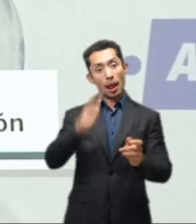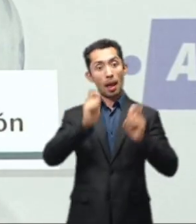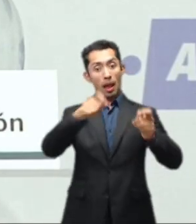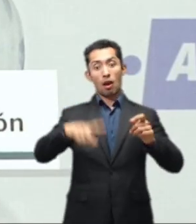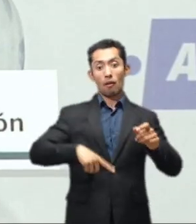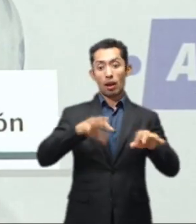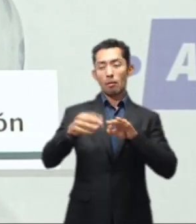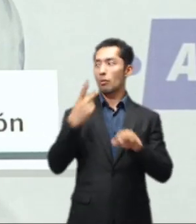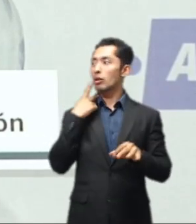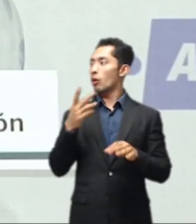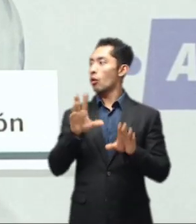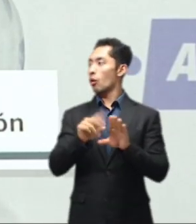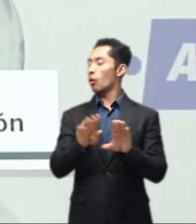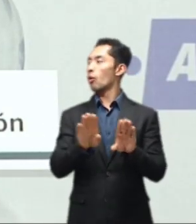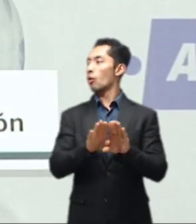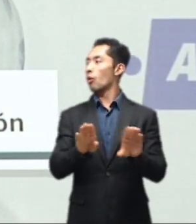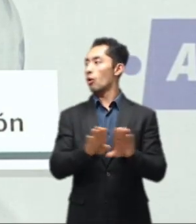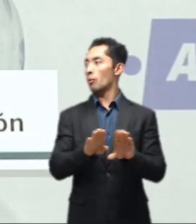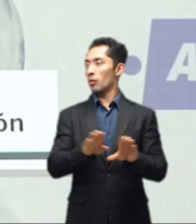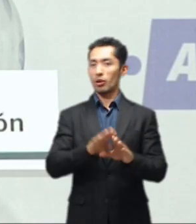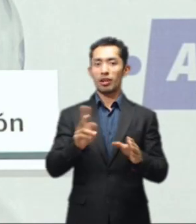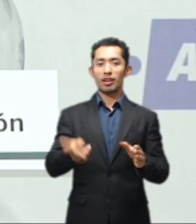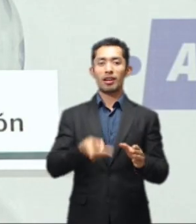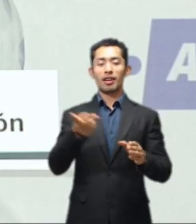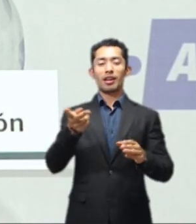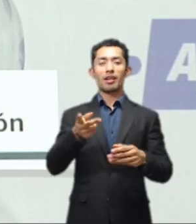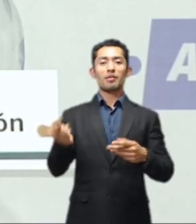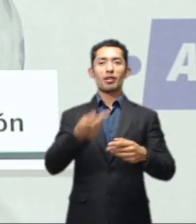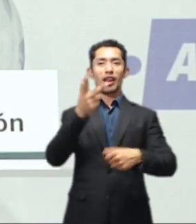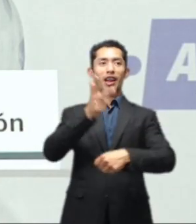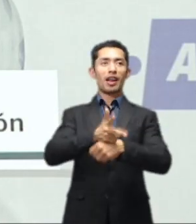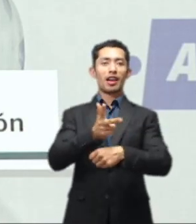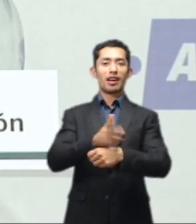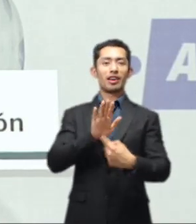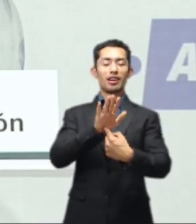posición política en enseño la pregunta a las